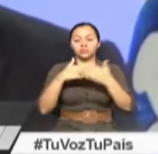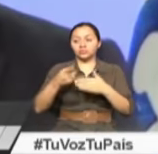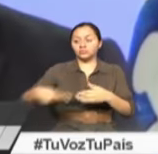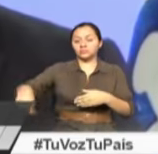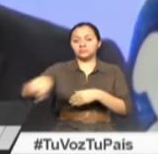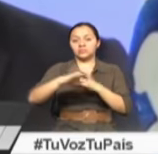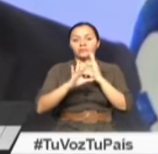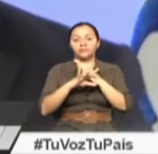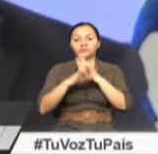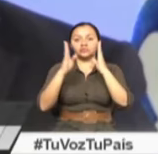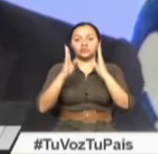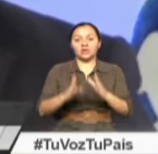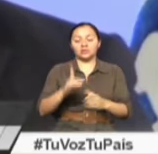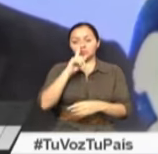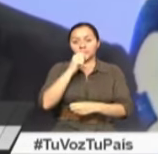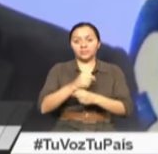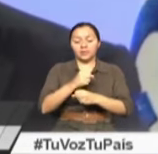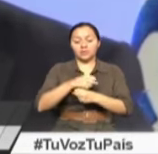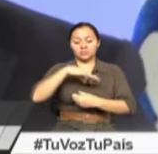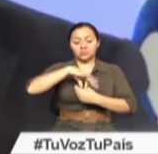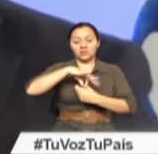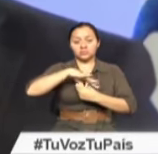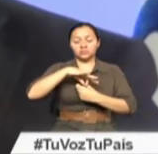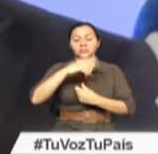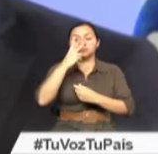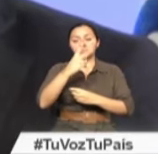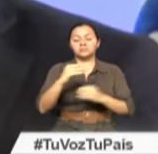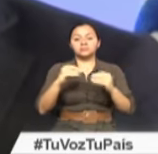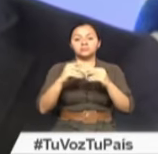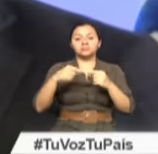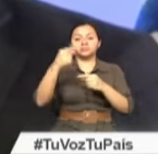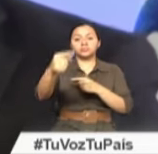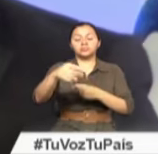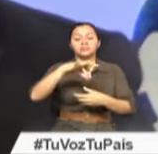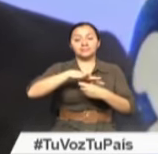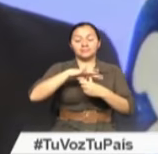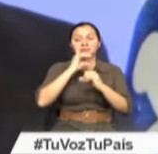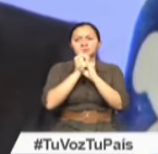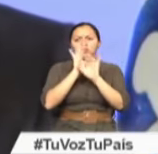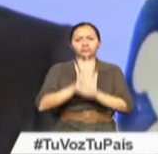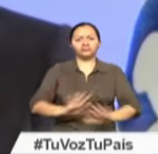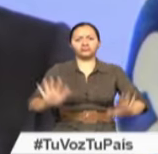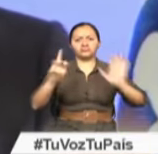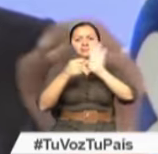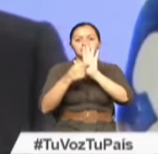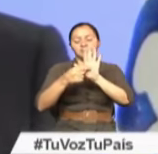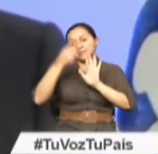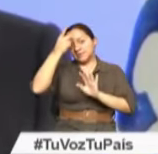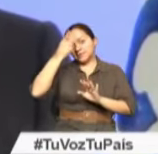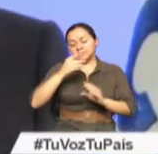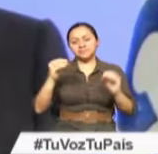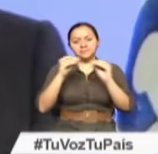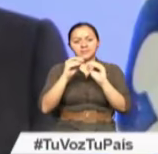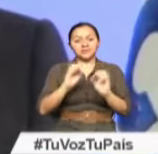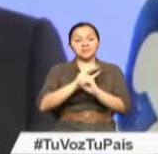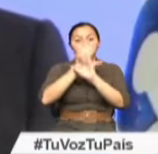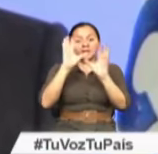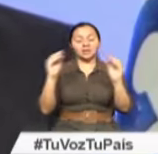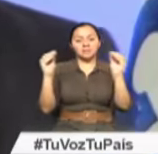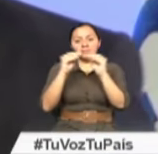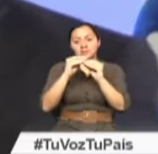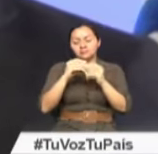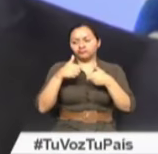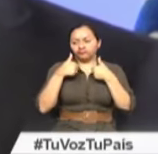electorales para que los próximos comicios sean el reflejo de una institución que decidió de forma clara y con mucha voluntad